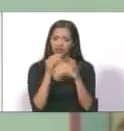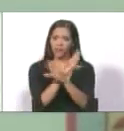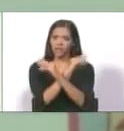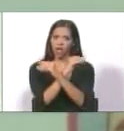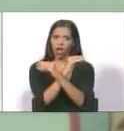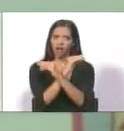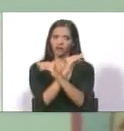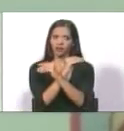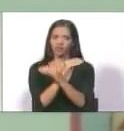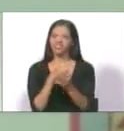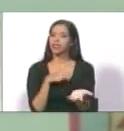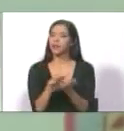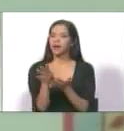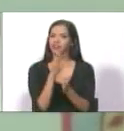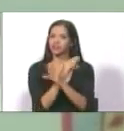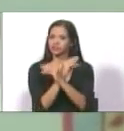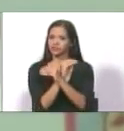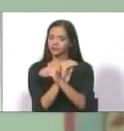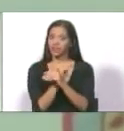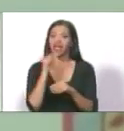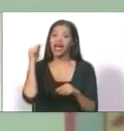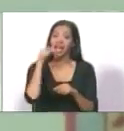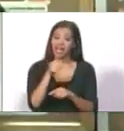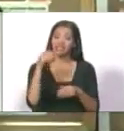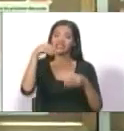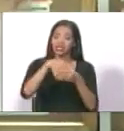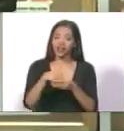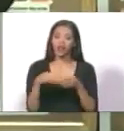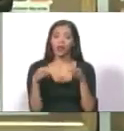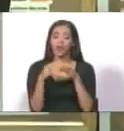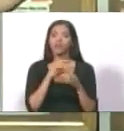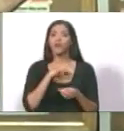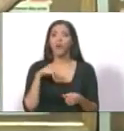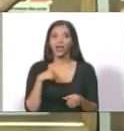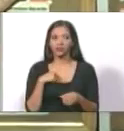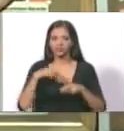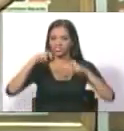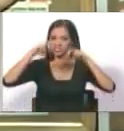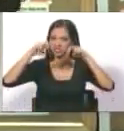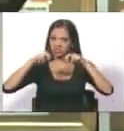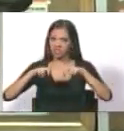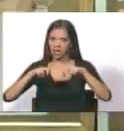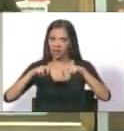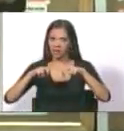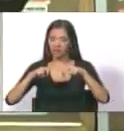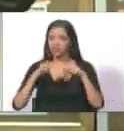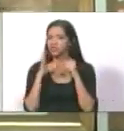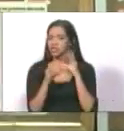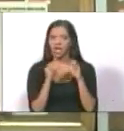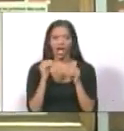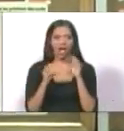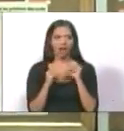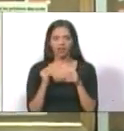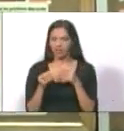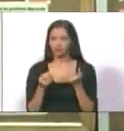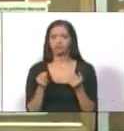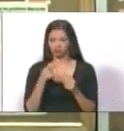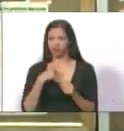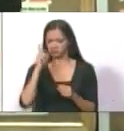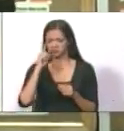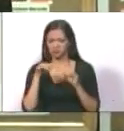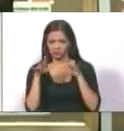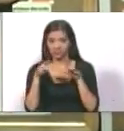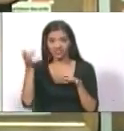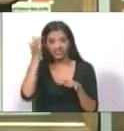en la videoconferencia? Que ahí entraban los compañeros nuestros y se sentaban y hablaban como que estuvieran conspirando. Y